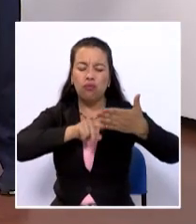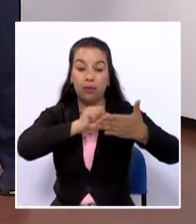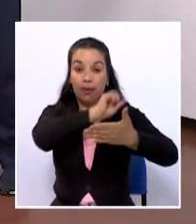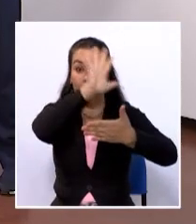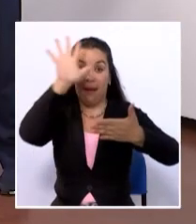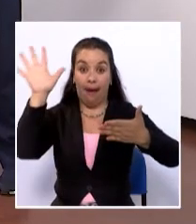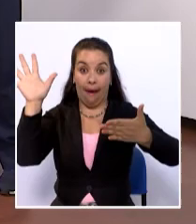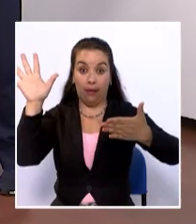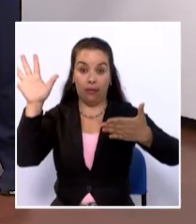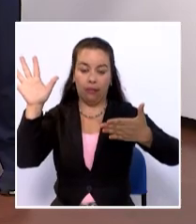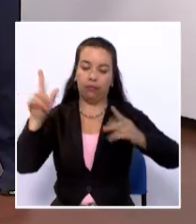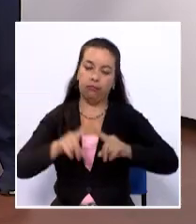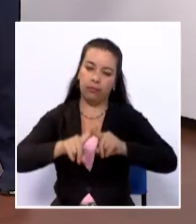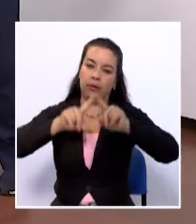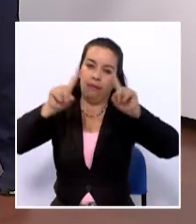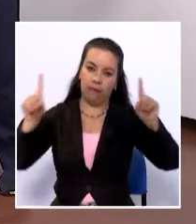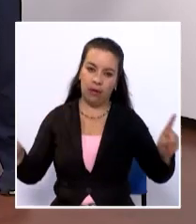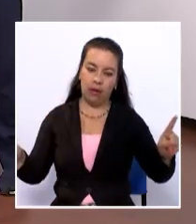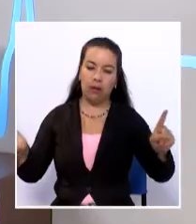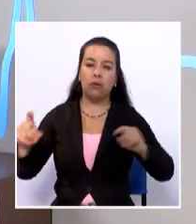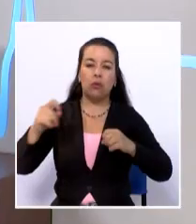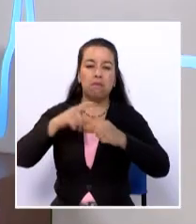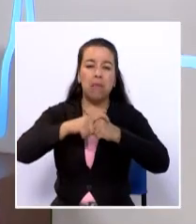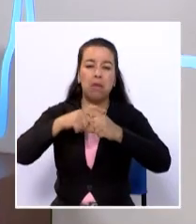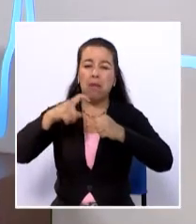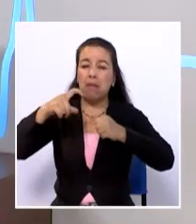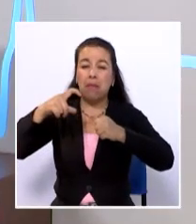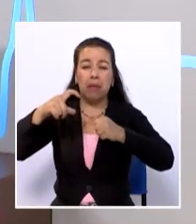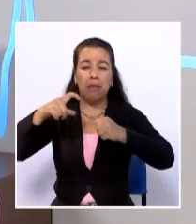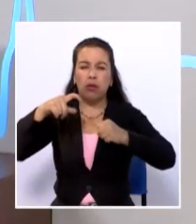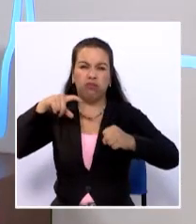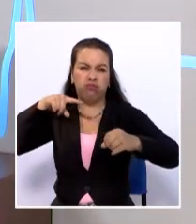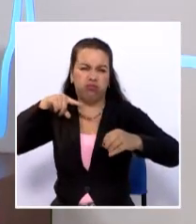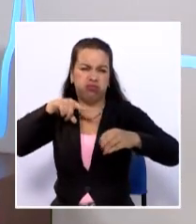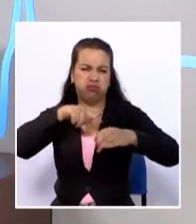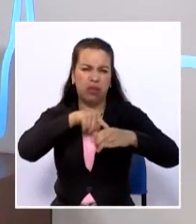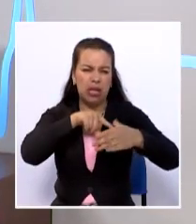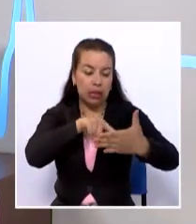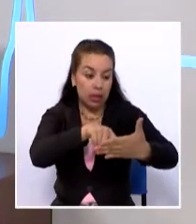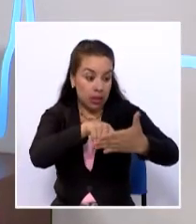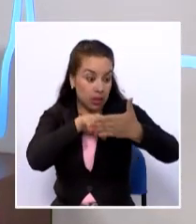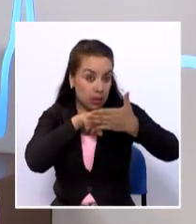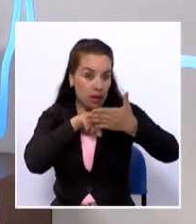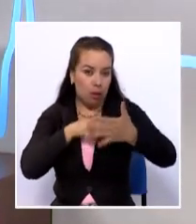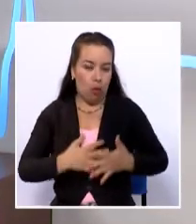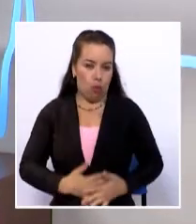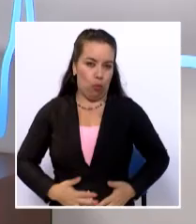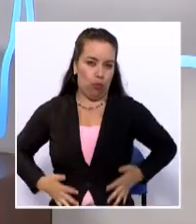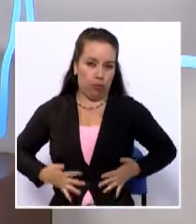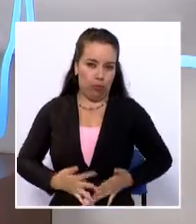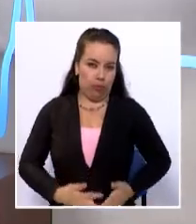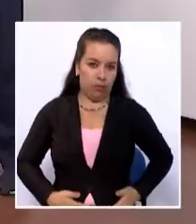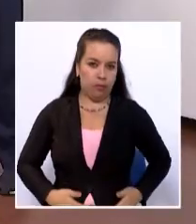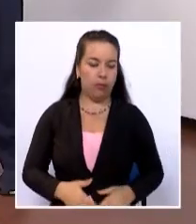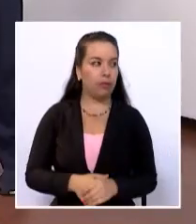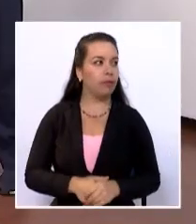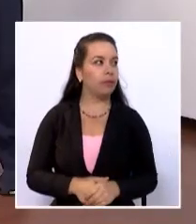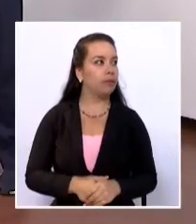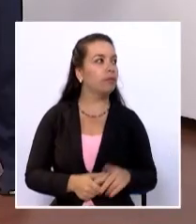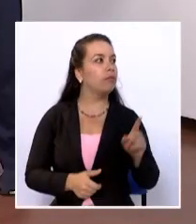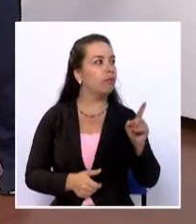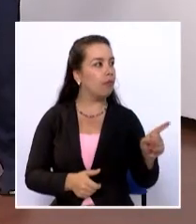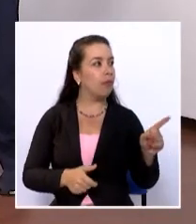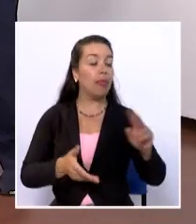diferente a los otros traductores que tienen menor frecuencia pero penetran más como con los que hacemos abdomen es decir que a través de esto